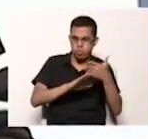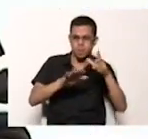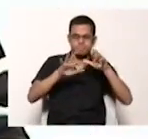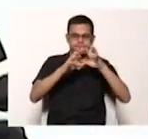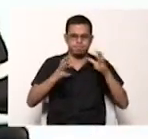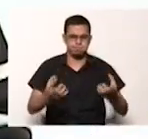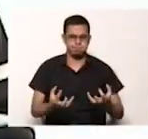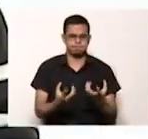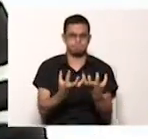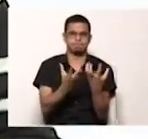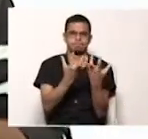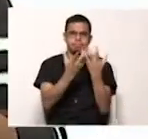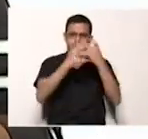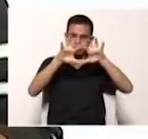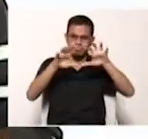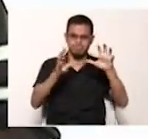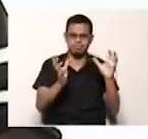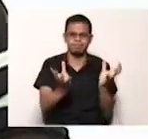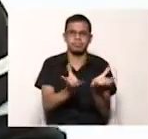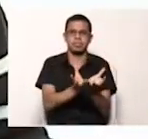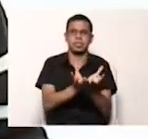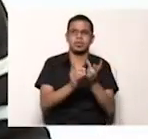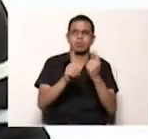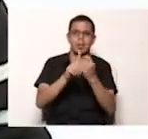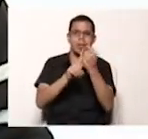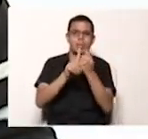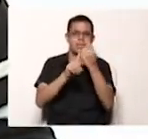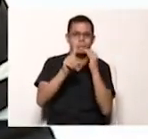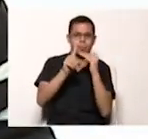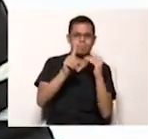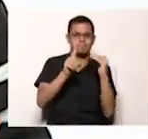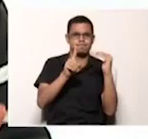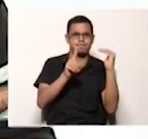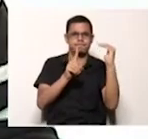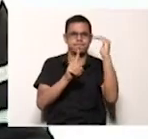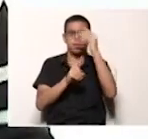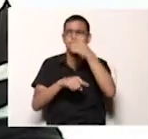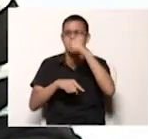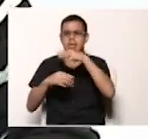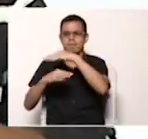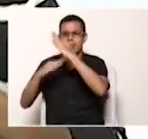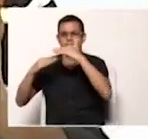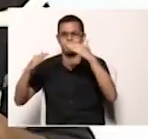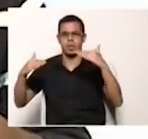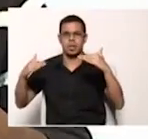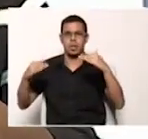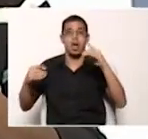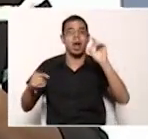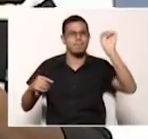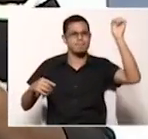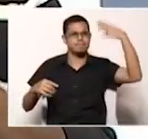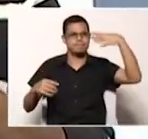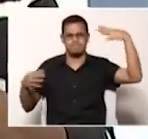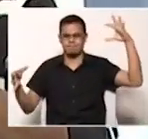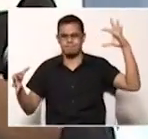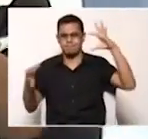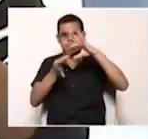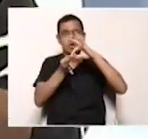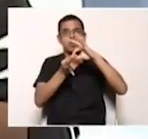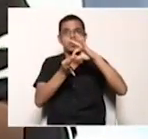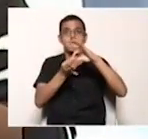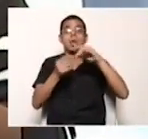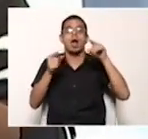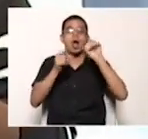fenómeno, ¿verdad?, de la temperatura o el aumento de la temperatura y en los océanos. Ella está asociada con el cambio